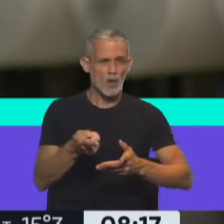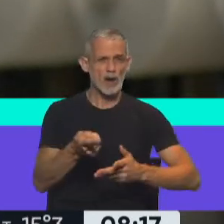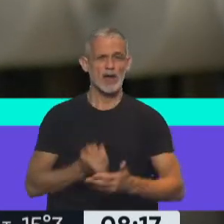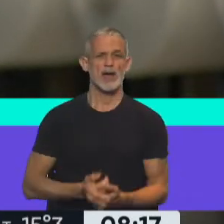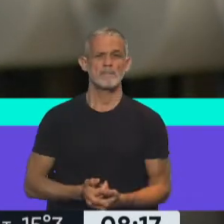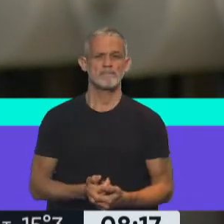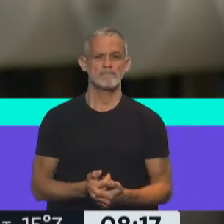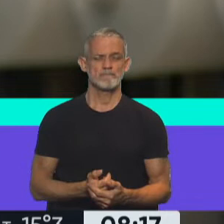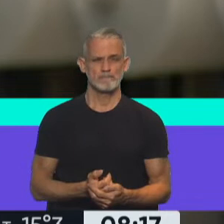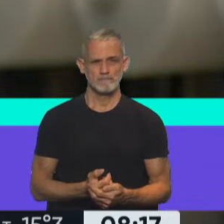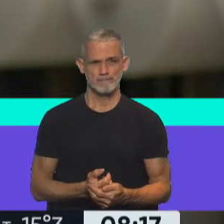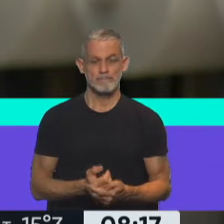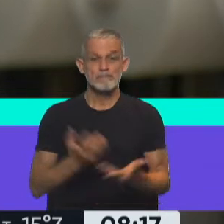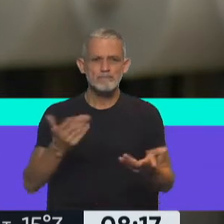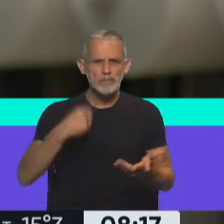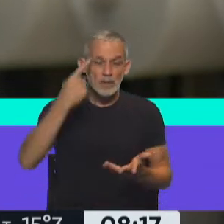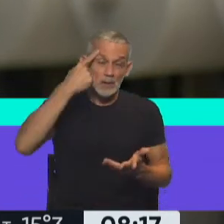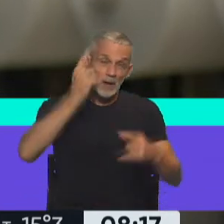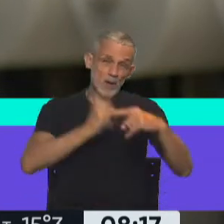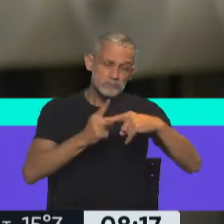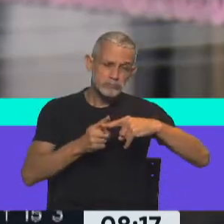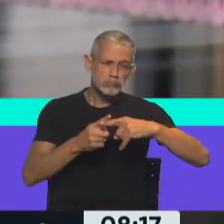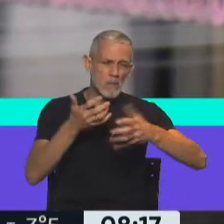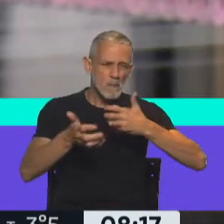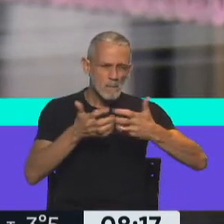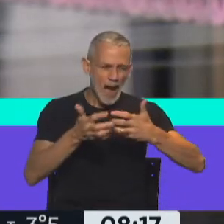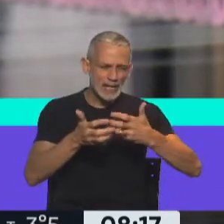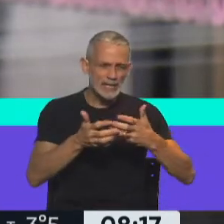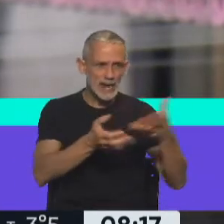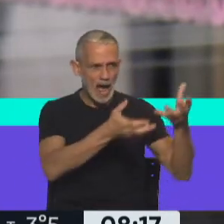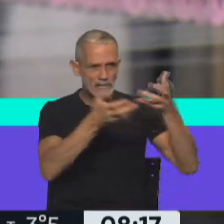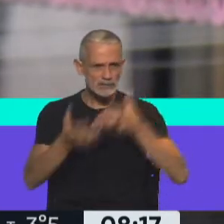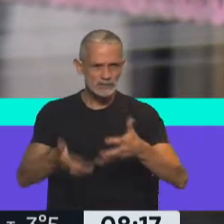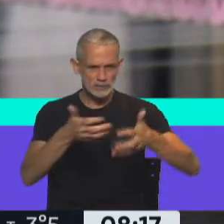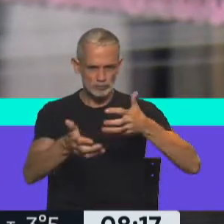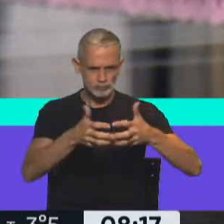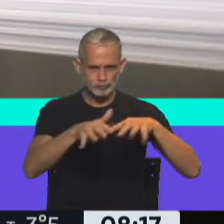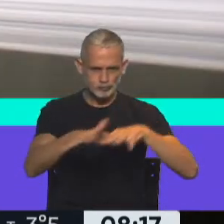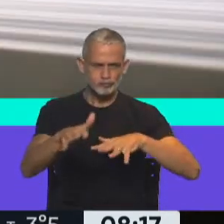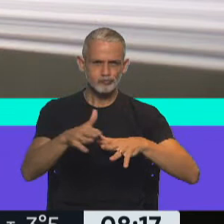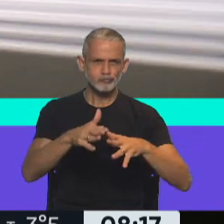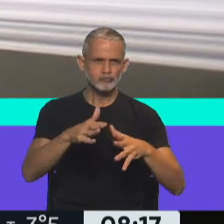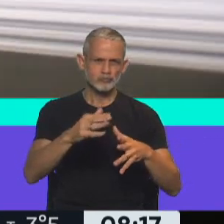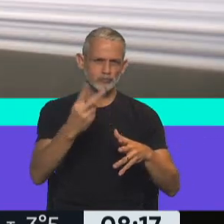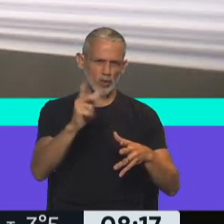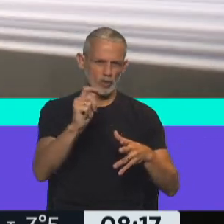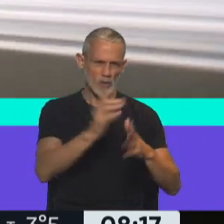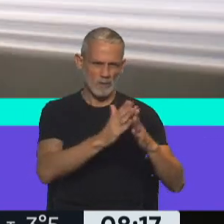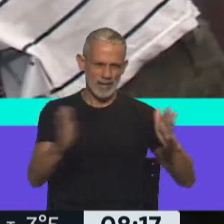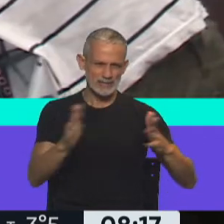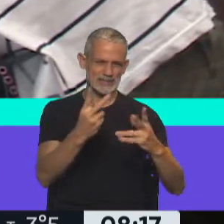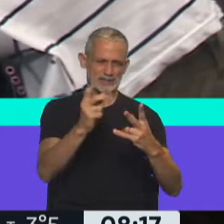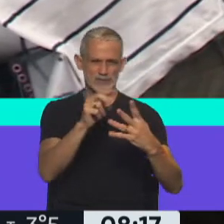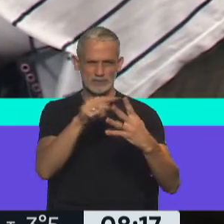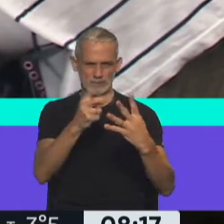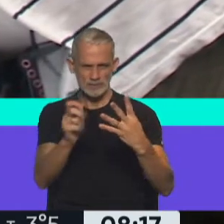estamos, preveemos que con las máquinas nuevas que nos ingresan en el último bimestre vamos a crecer